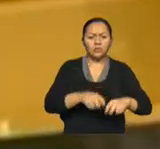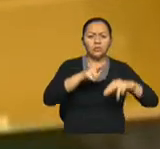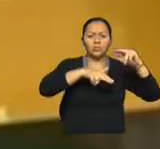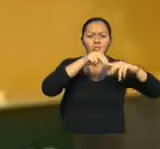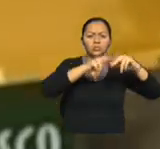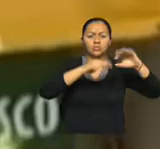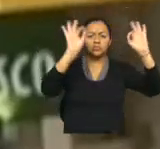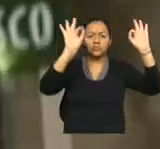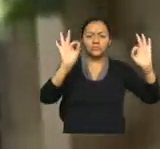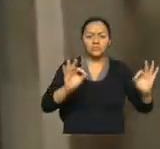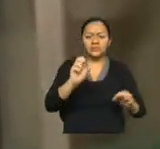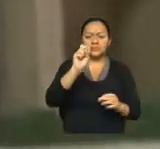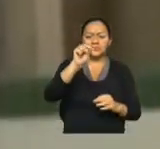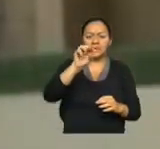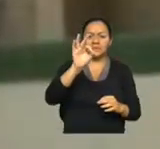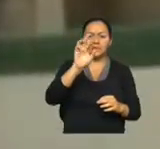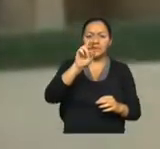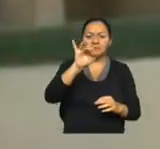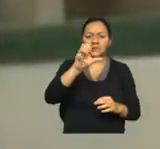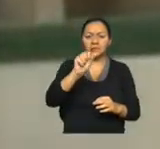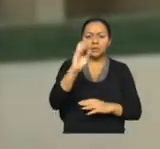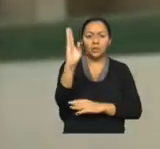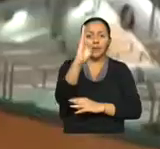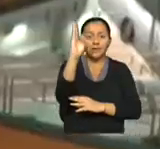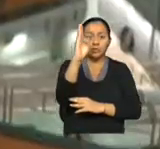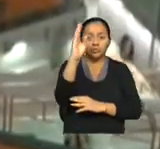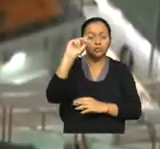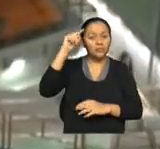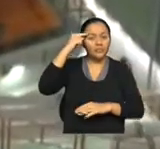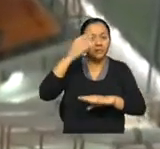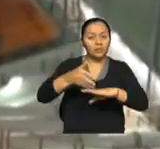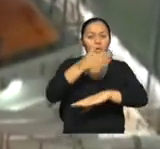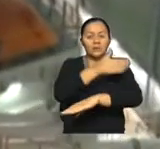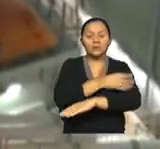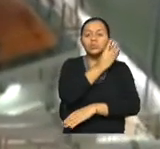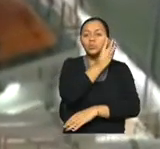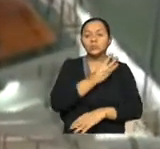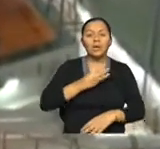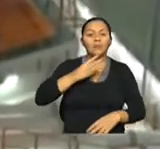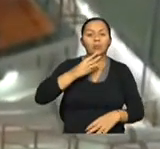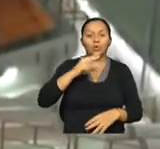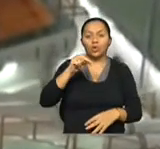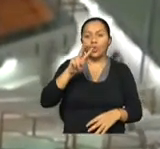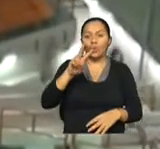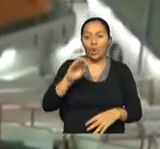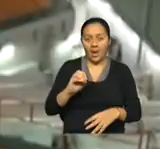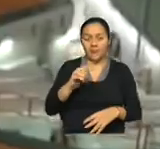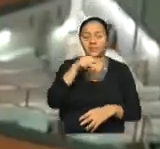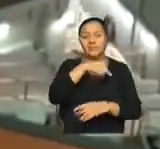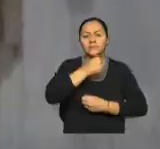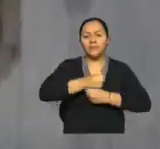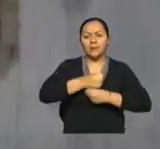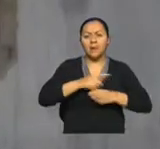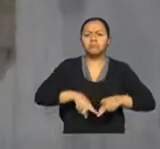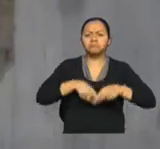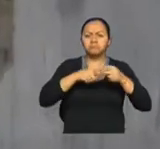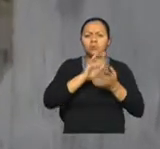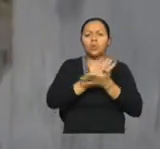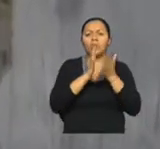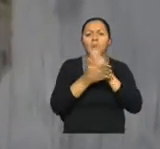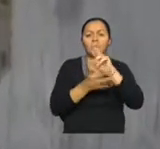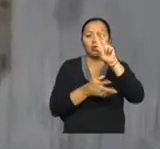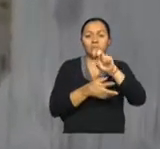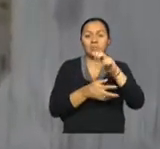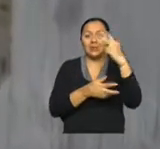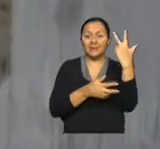la hidroeléctrica San Francisco en Baños durante el gobierno de Gustavo Noboa. Los trabajos comenzaron en noviembre de 2003 en